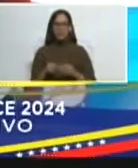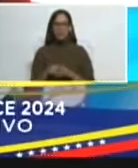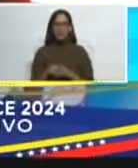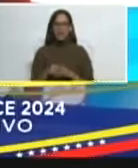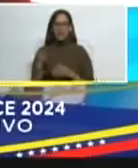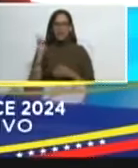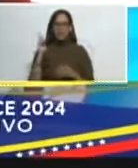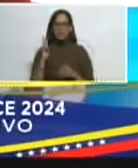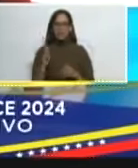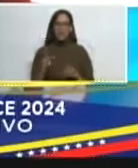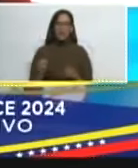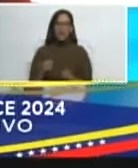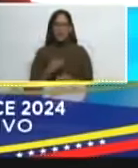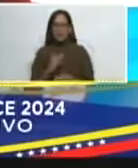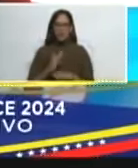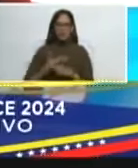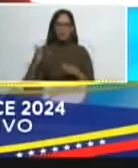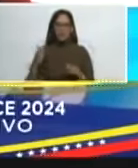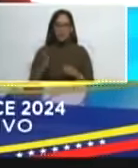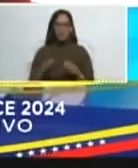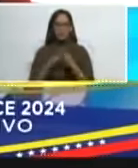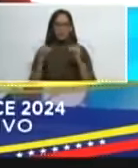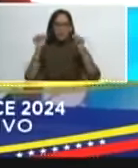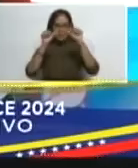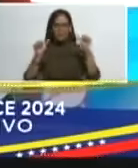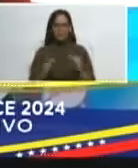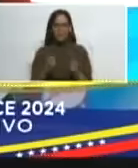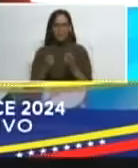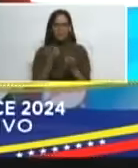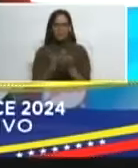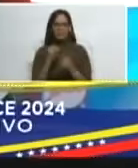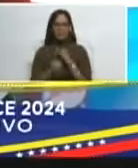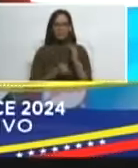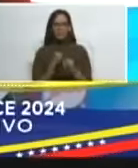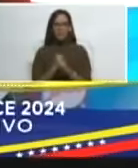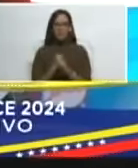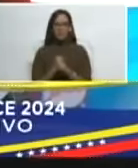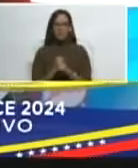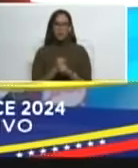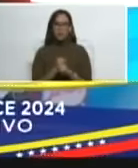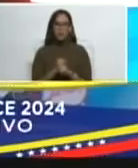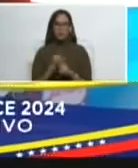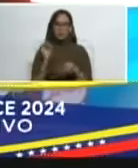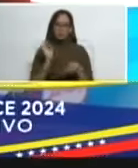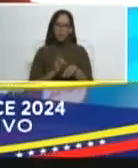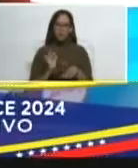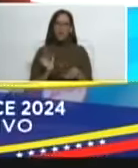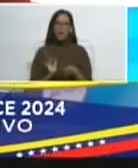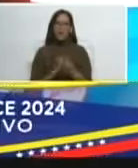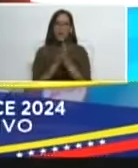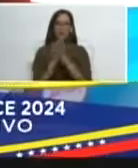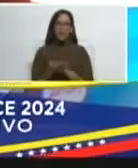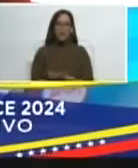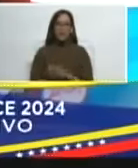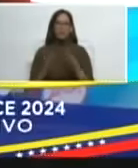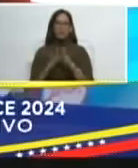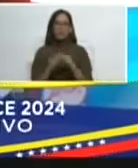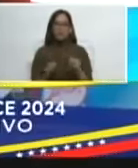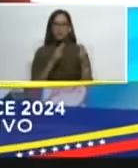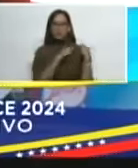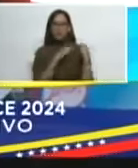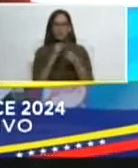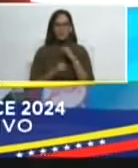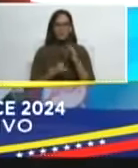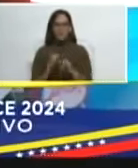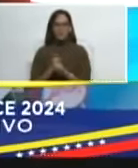fue inmediatamente excluida de todo el sistema financiero internacional con tocar un botón. Acabaron con toda la corresponsabilidad